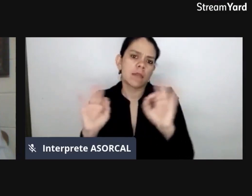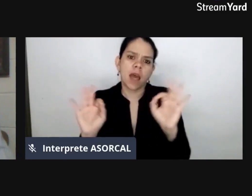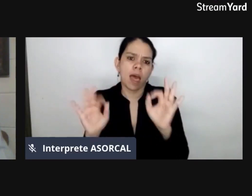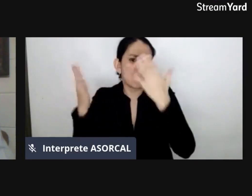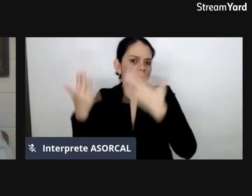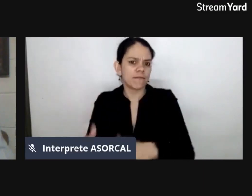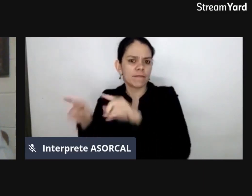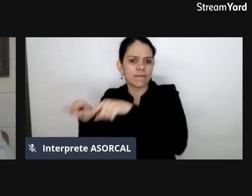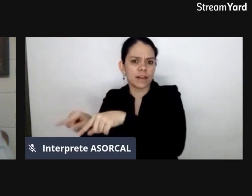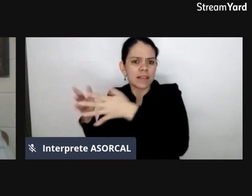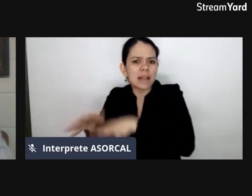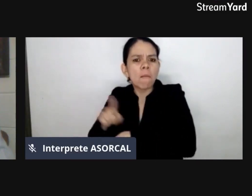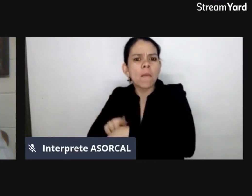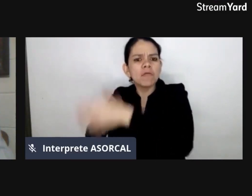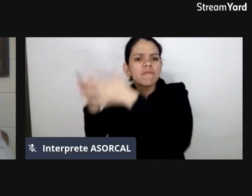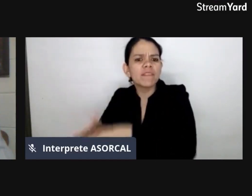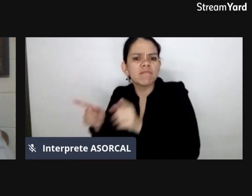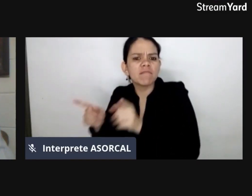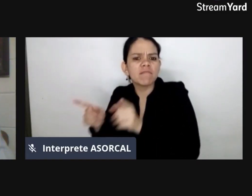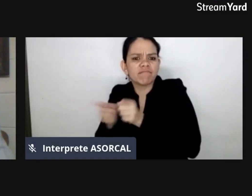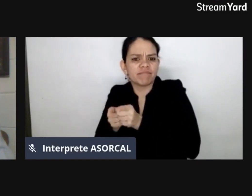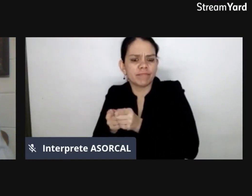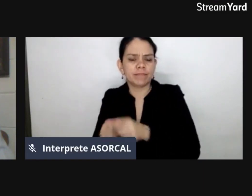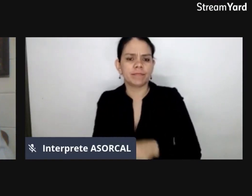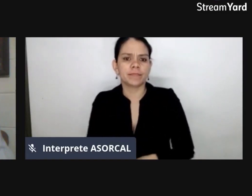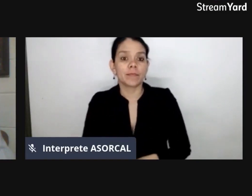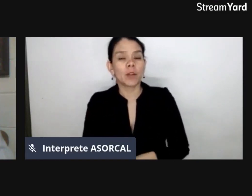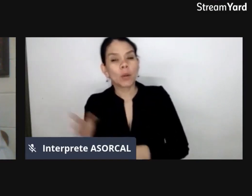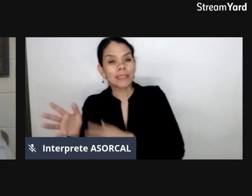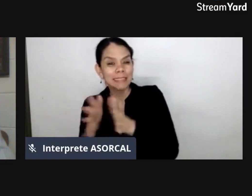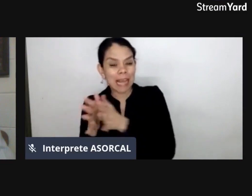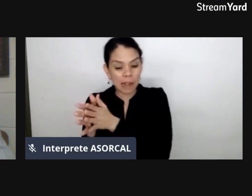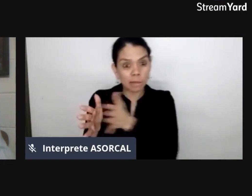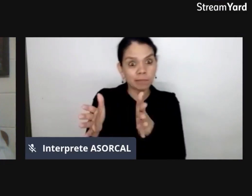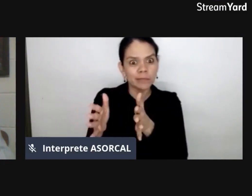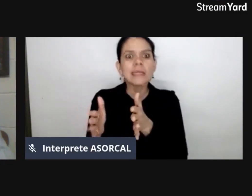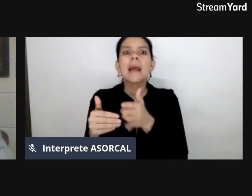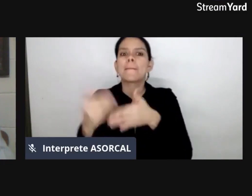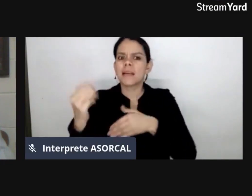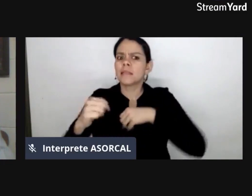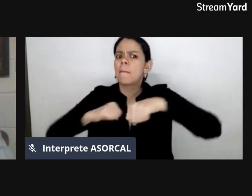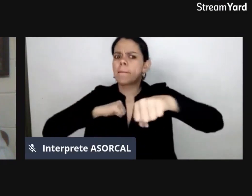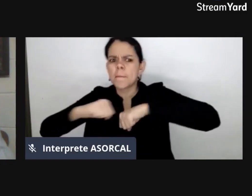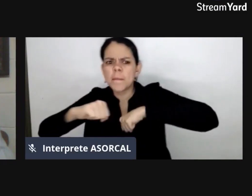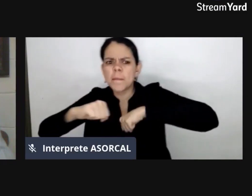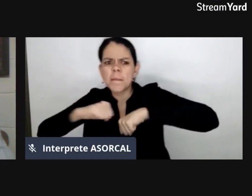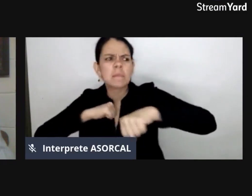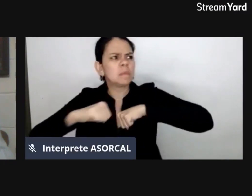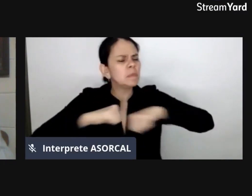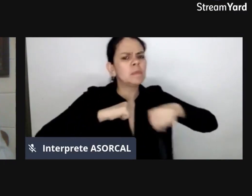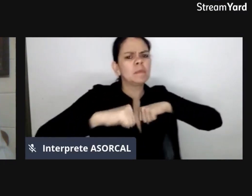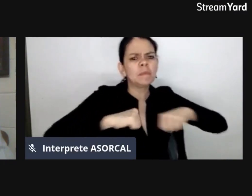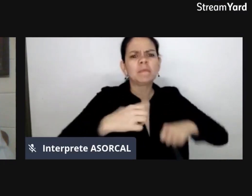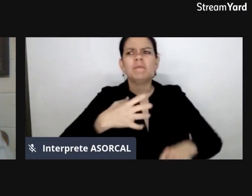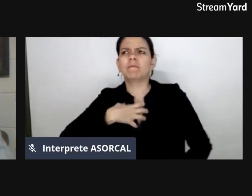siguiente, comenzaron estos movimientos populares a existir en seno de estos